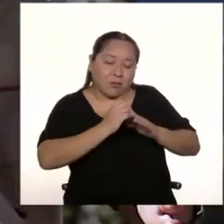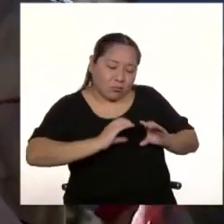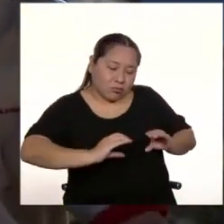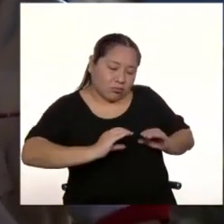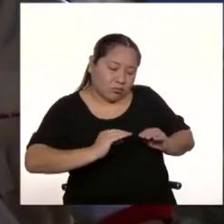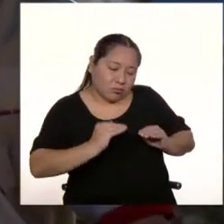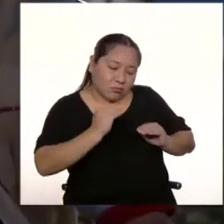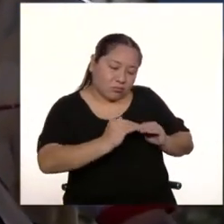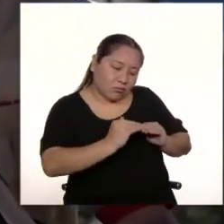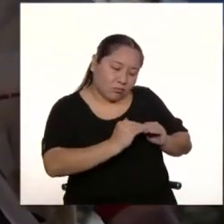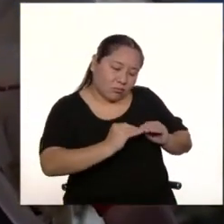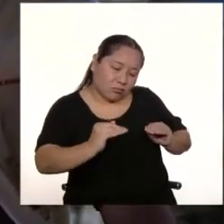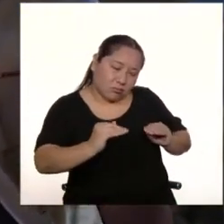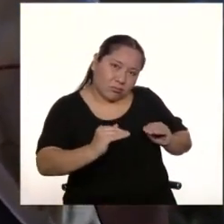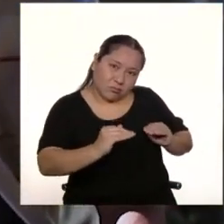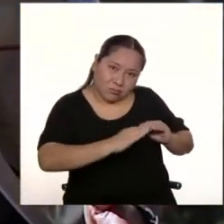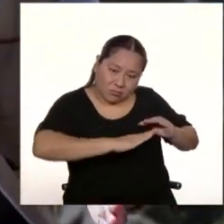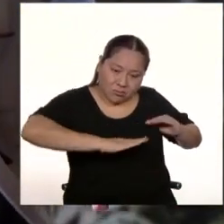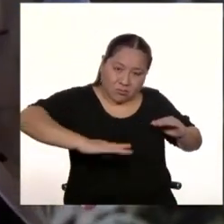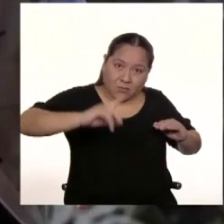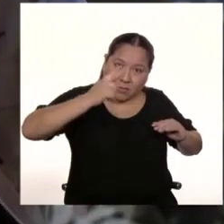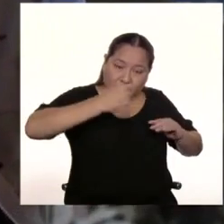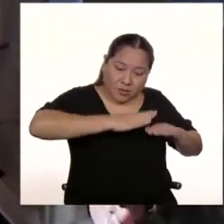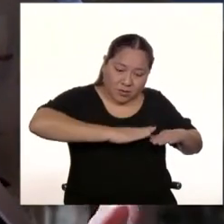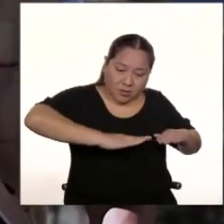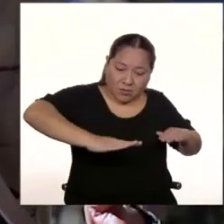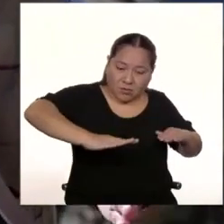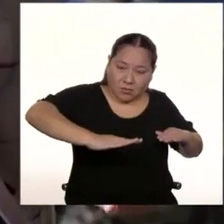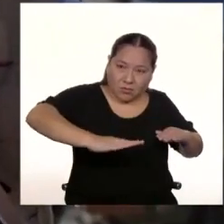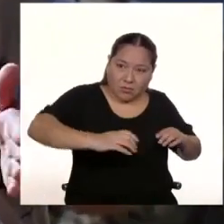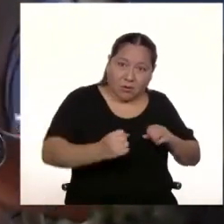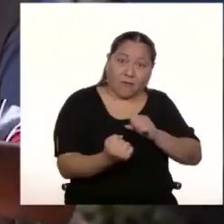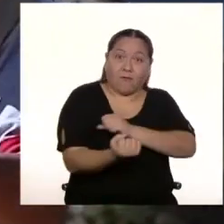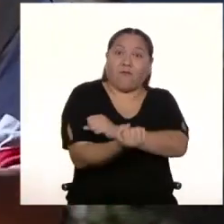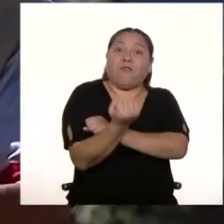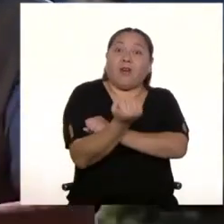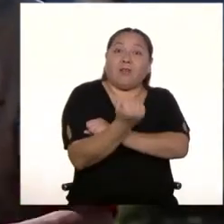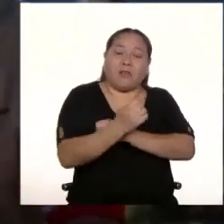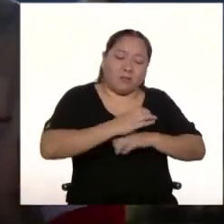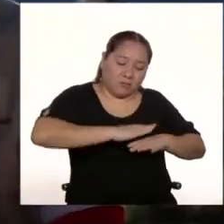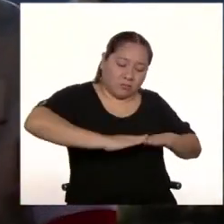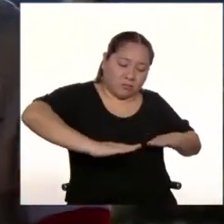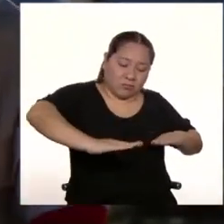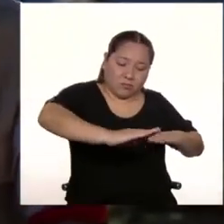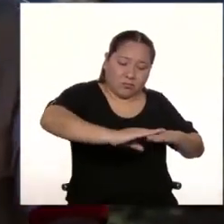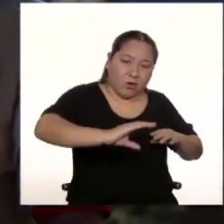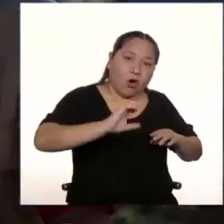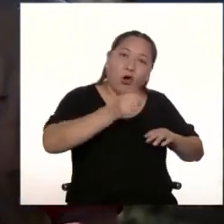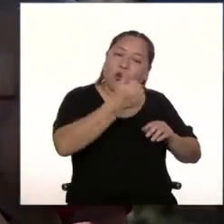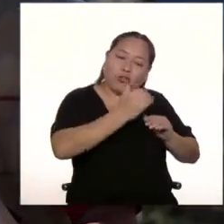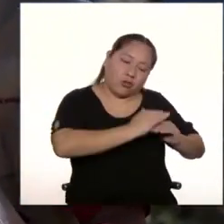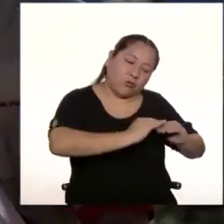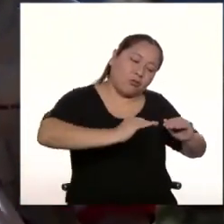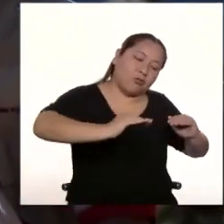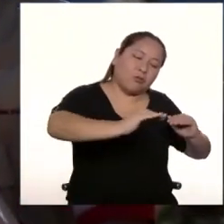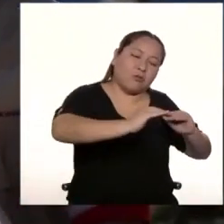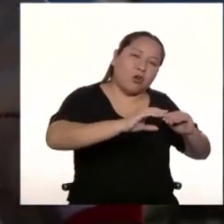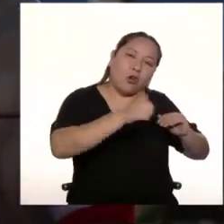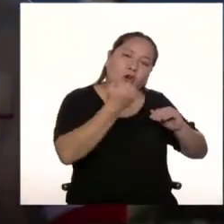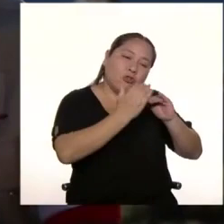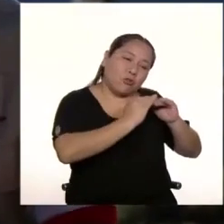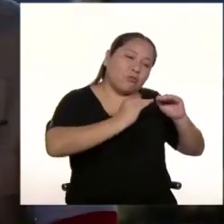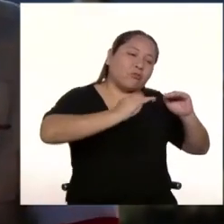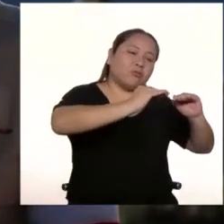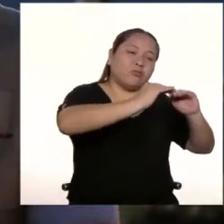Que primero van a hacer una terraza, un muro de sostenimiento, crean una terraza, hacen otro muro, crean otra terraza, otro muro y